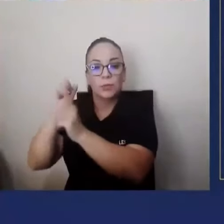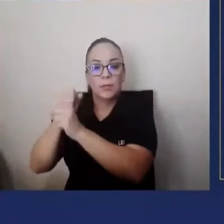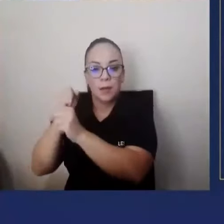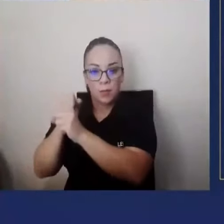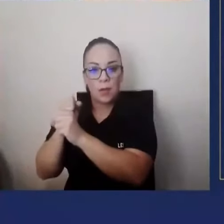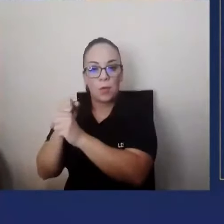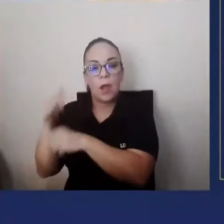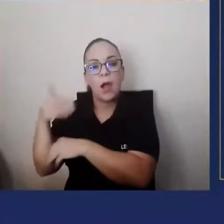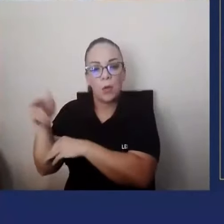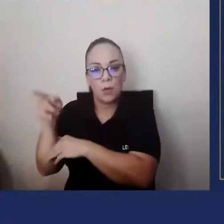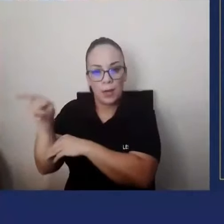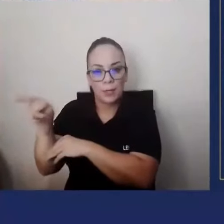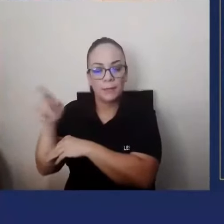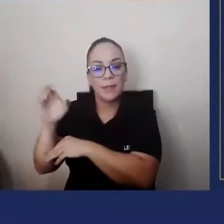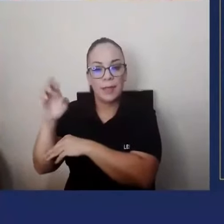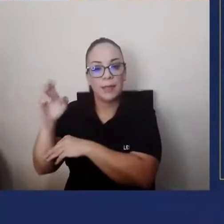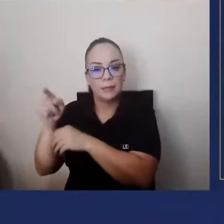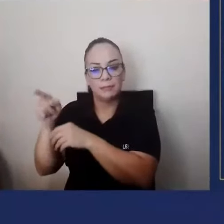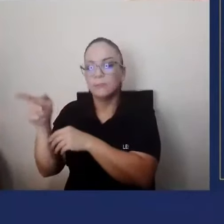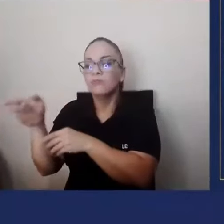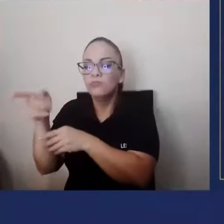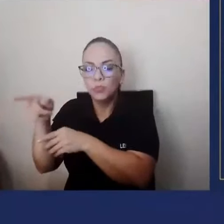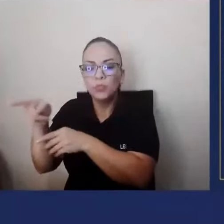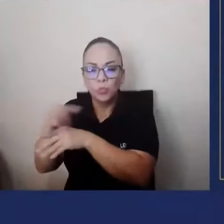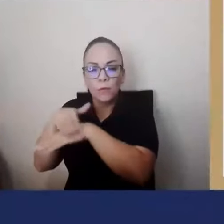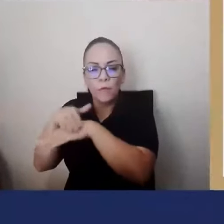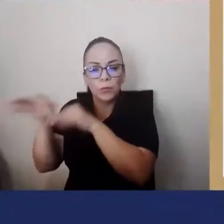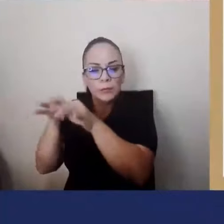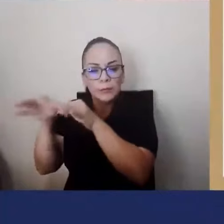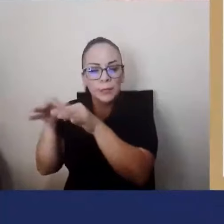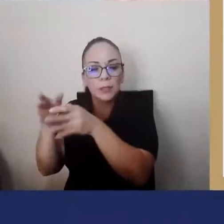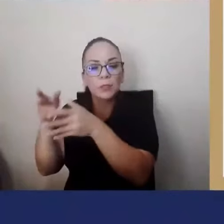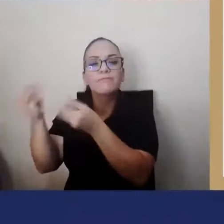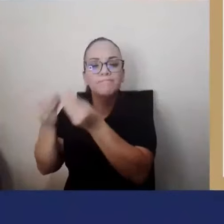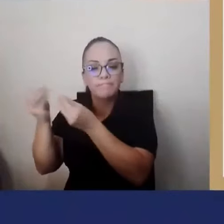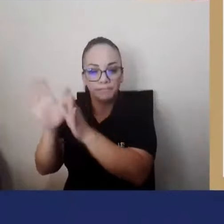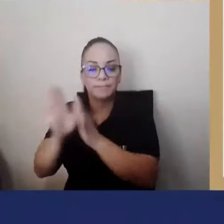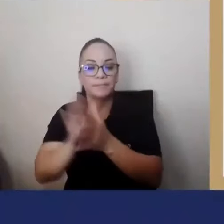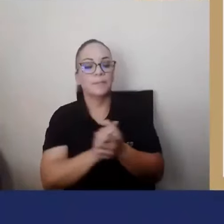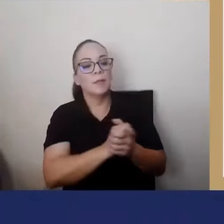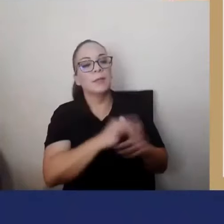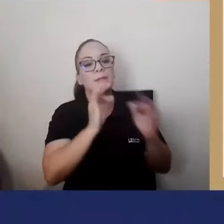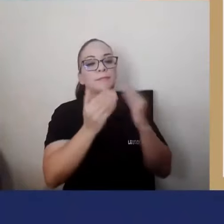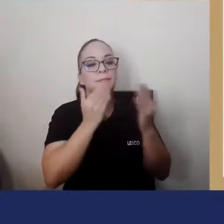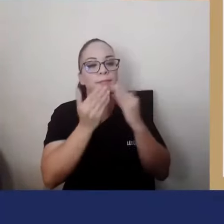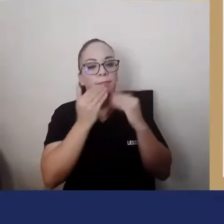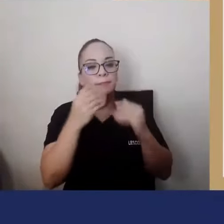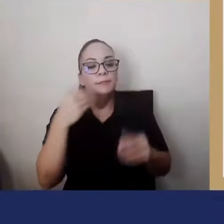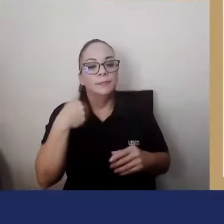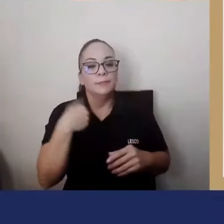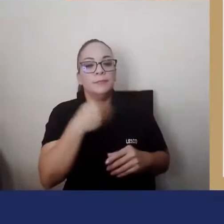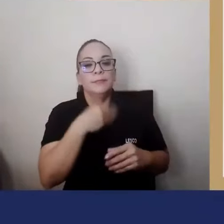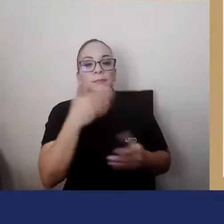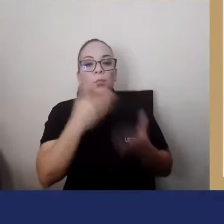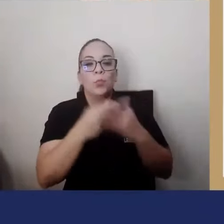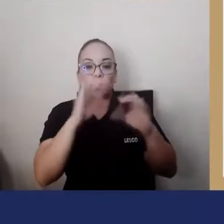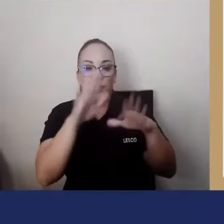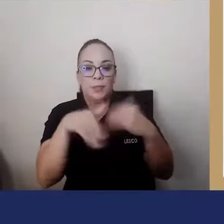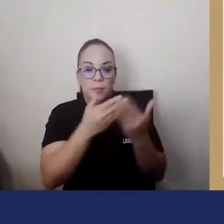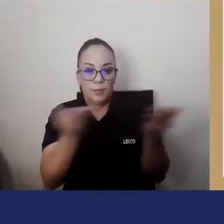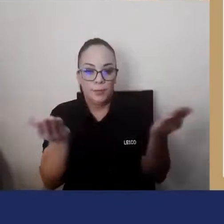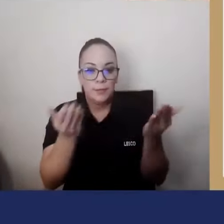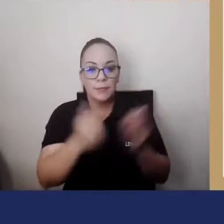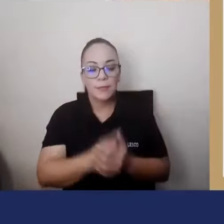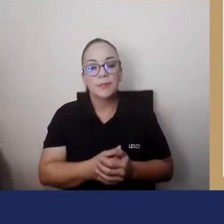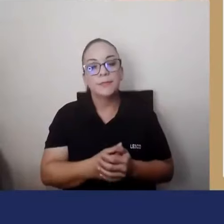Eric, justamente, explíquenos, por favor, esas líneas de acción. Muchas gracias, señor ministro, y buenos días a todos y a todas.